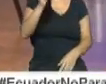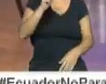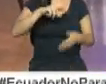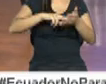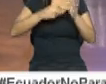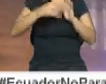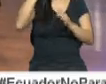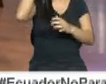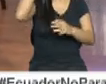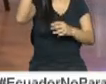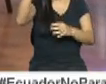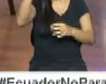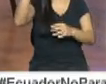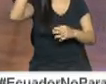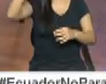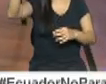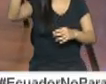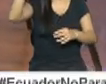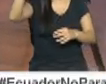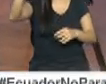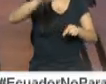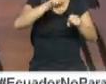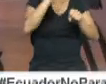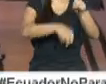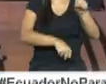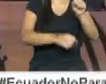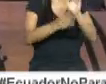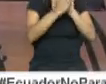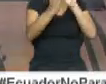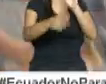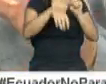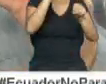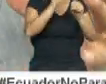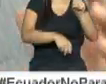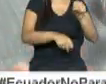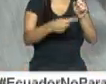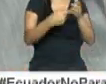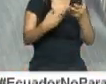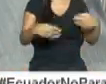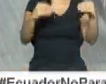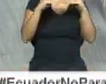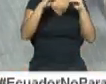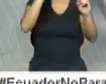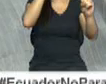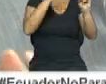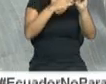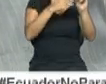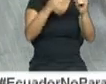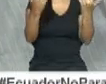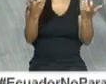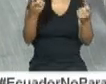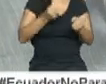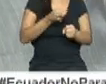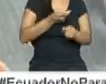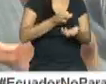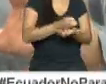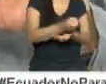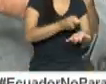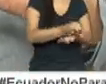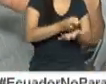más profundamente posible, desprestigiarlo, matar la imagen, matar la idea política, matar la idea de equidad.